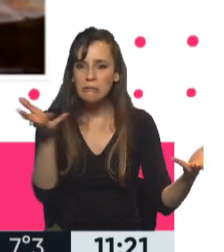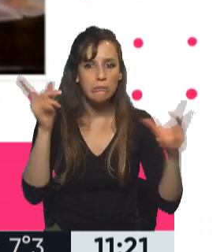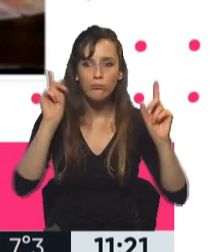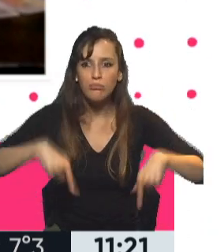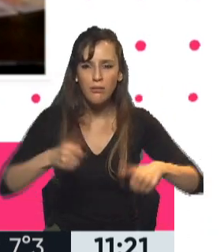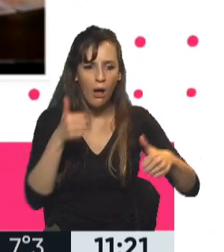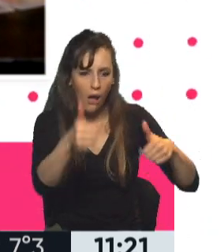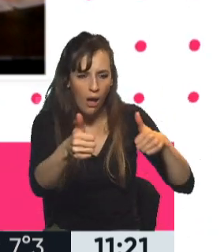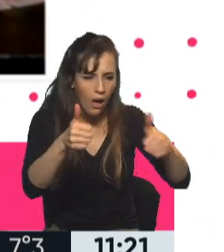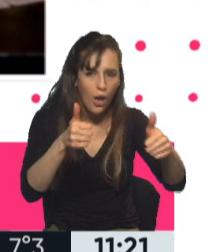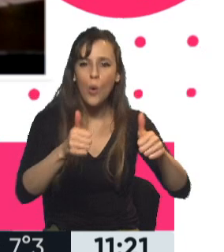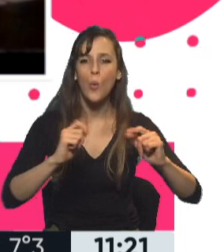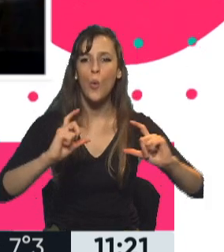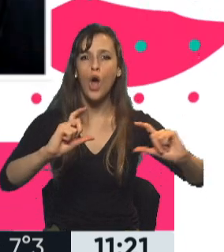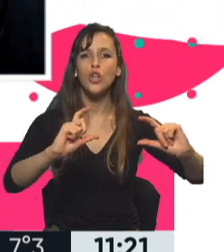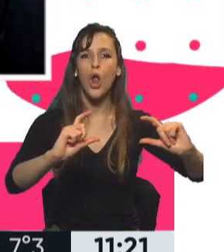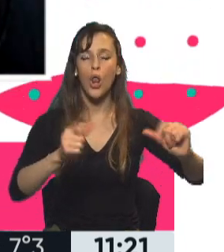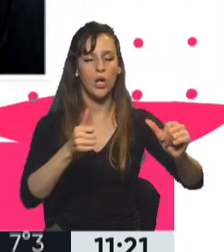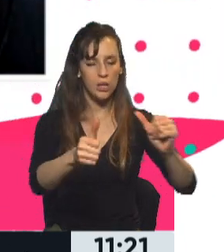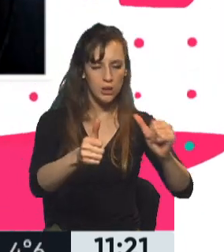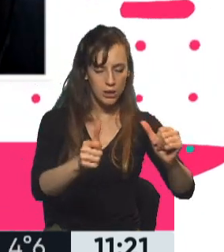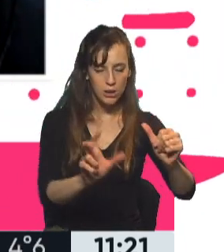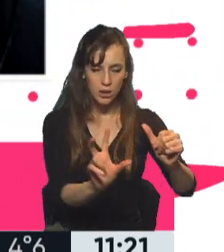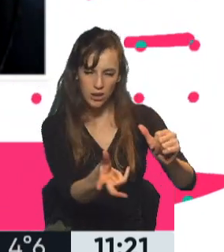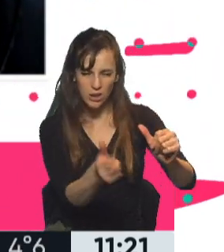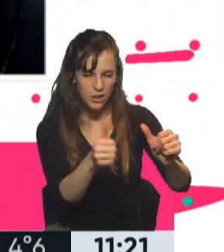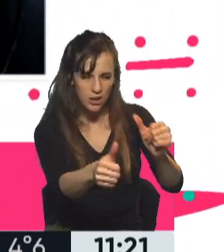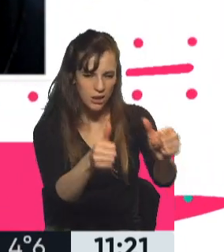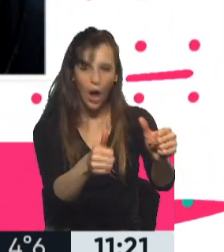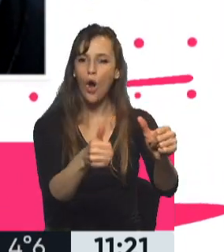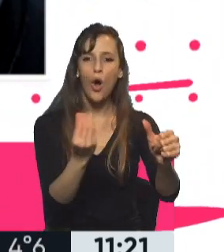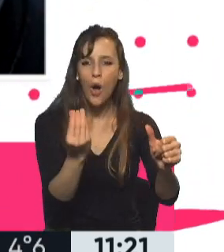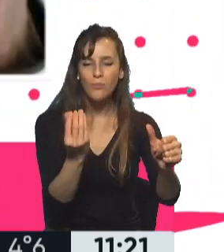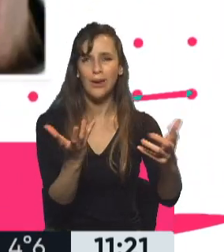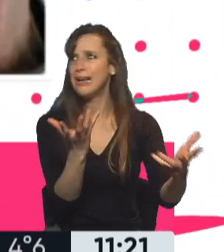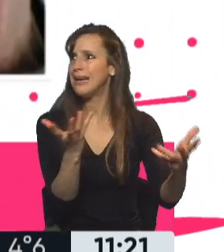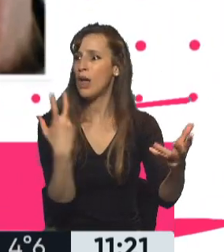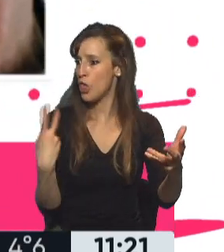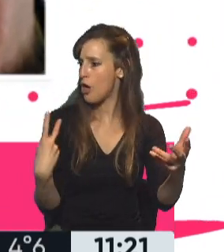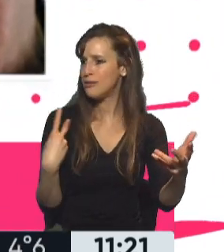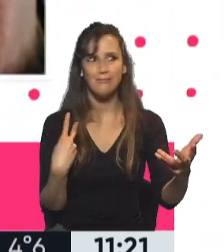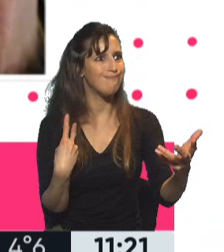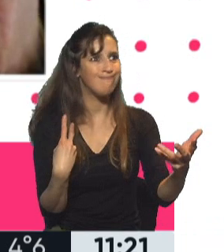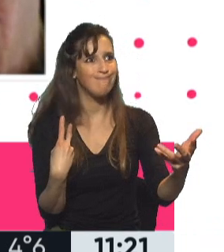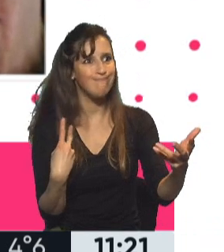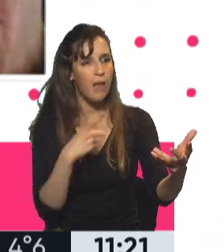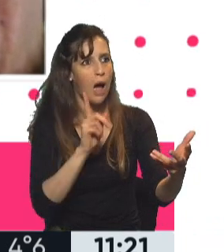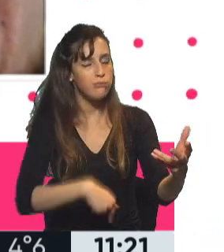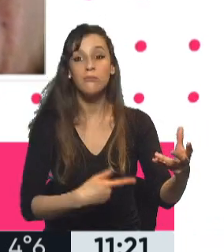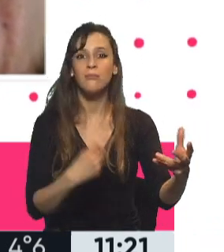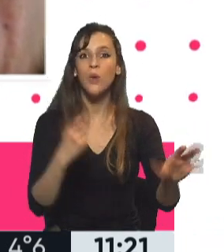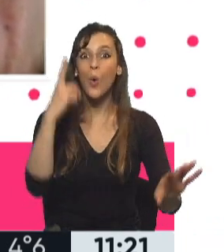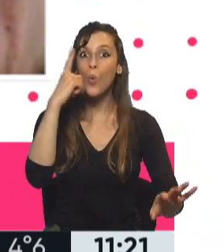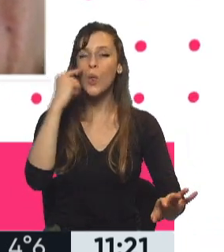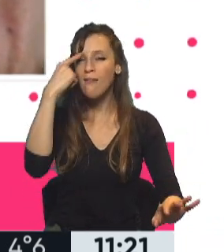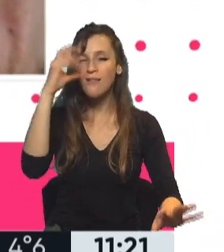Estábamos los dos parados frente al lavarropas, mirando los botoncitos. Y decíamos, a ver, ¿cuál era? Hasta que yo me acordé que una vez había notado, no me